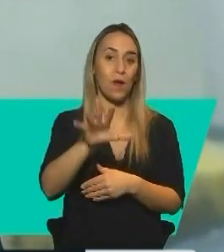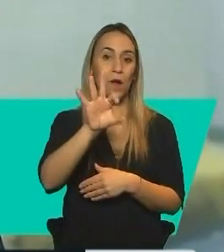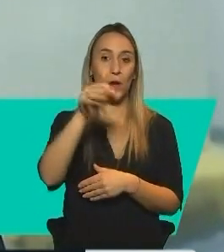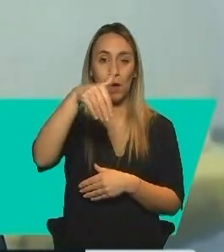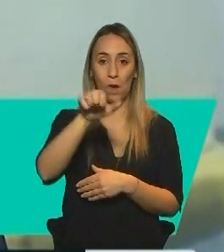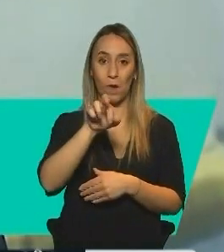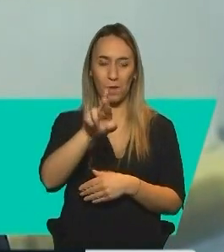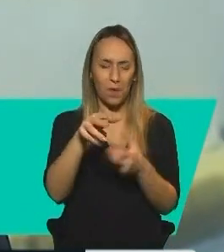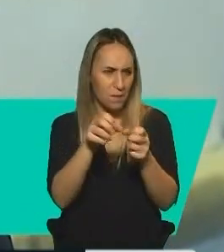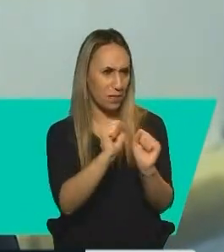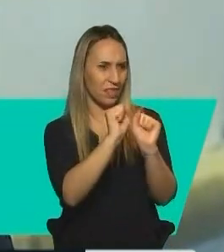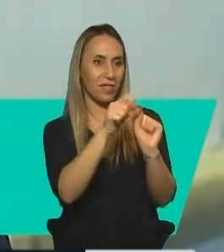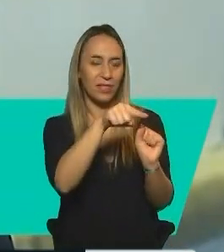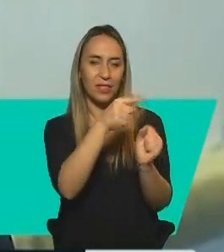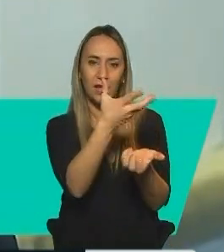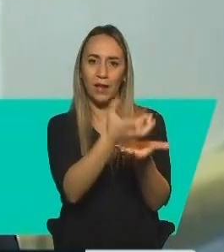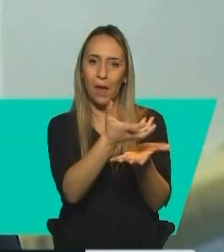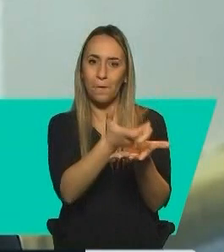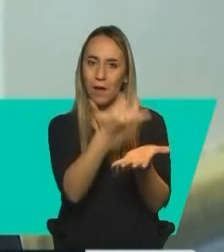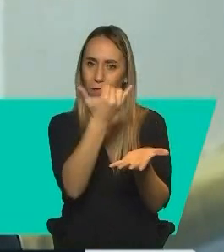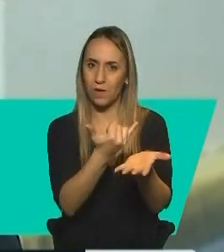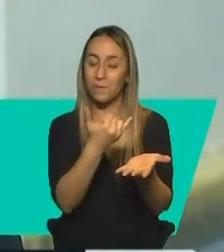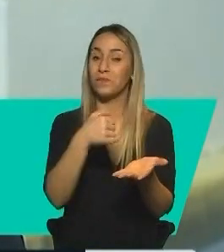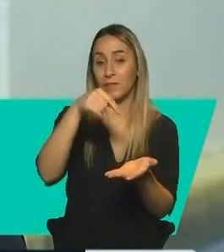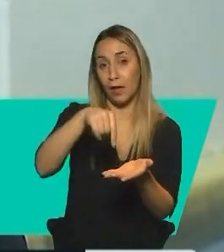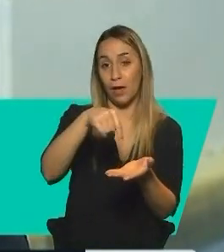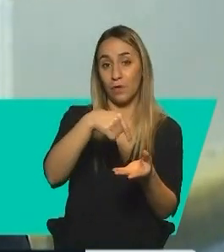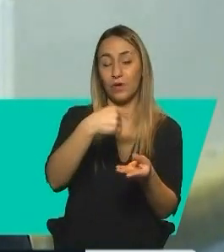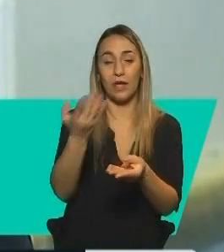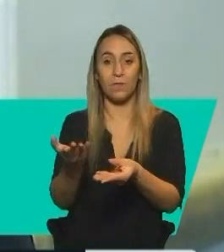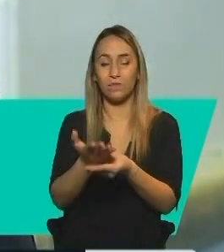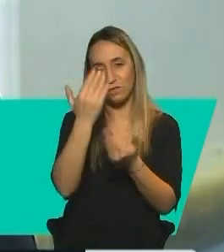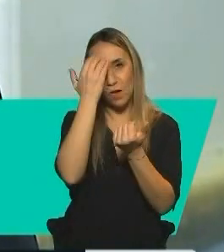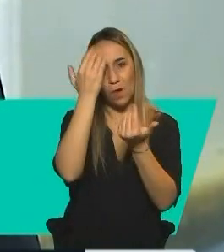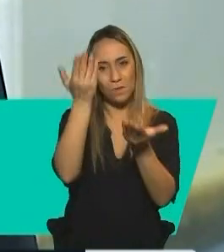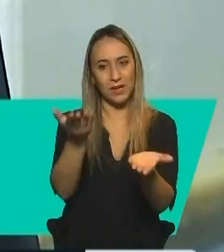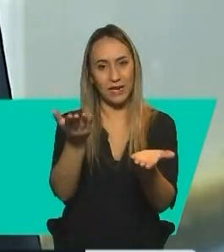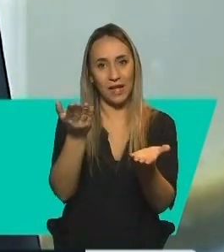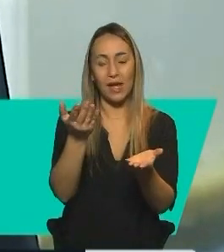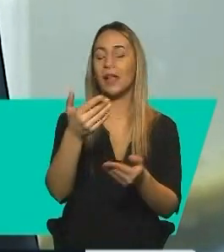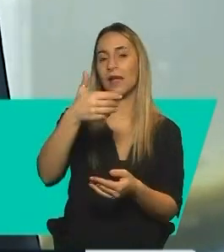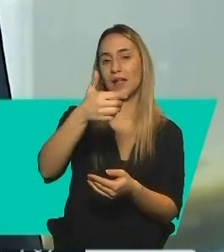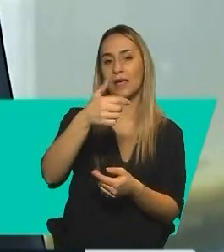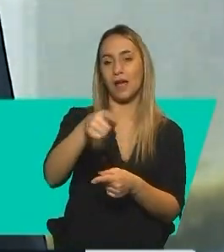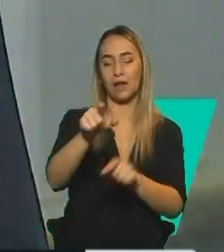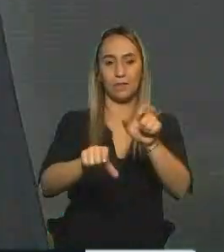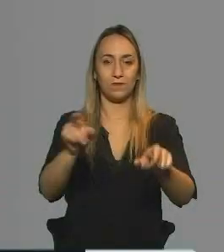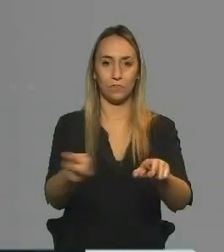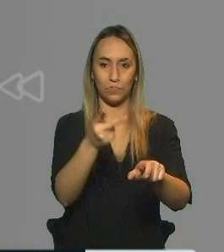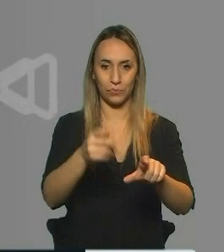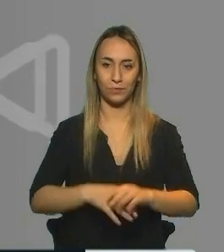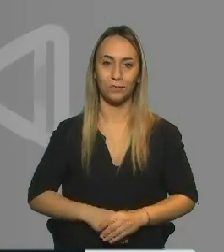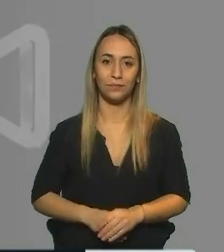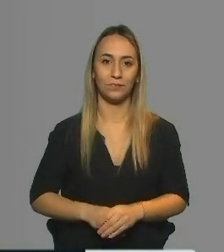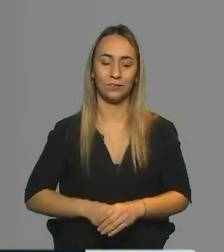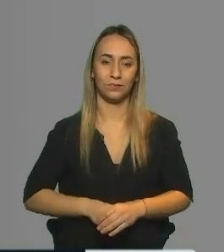algunas grabaciones suyas. Hoy forman parte de este homenaje de AMIA a las víctimas.